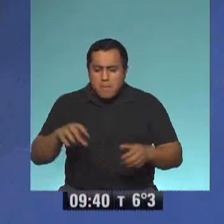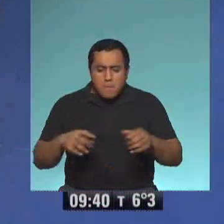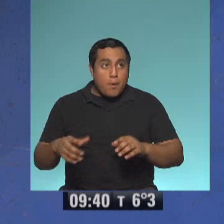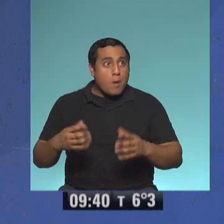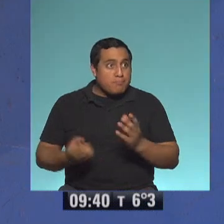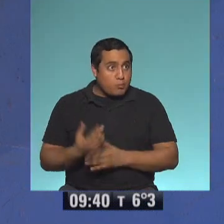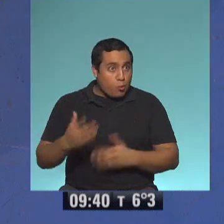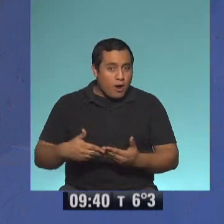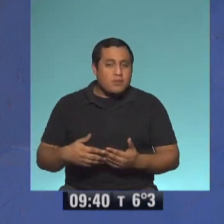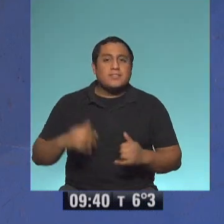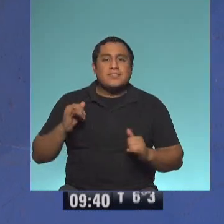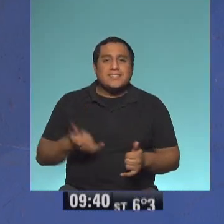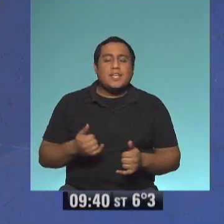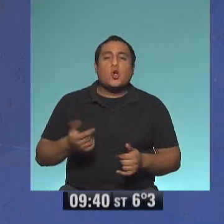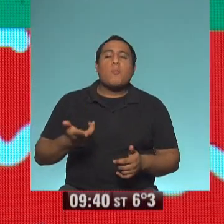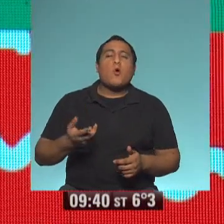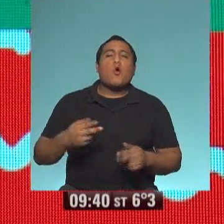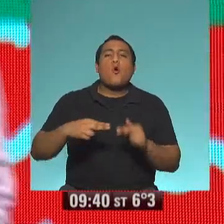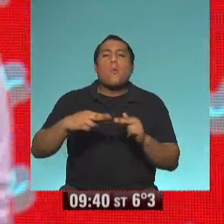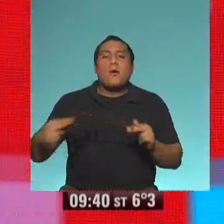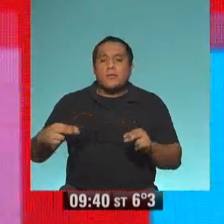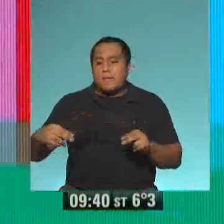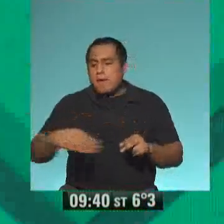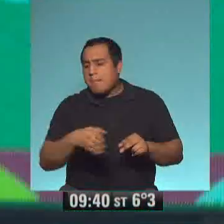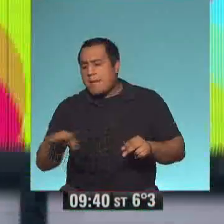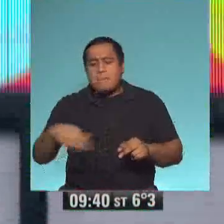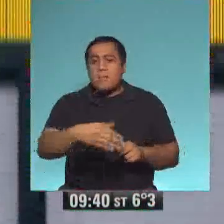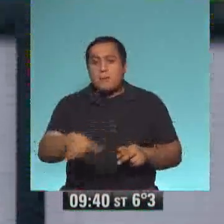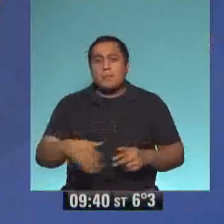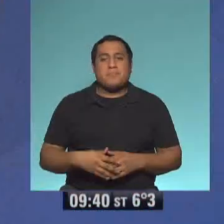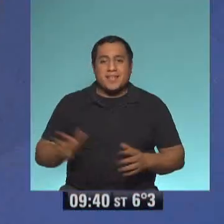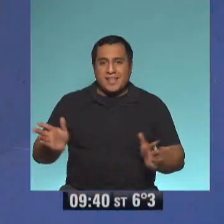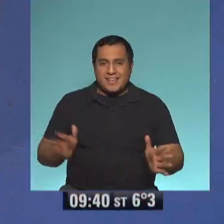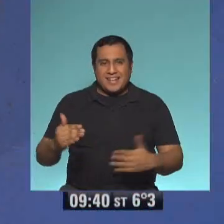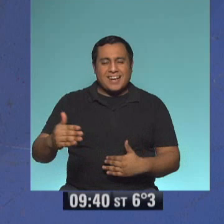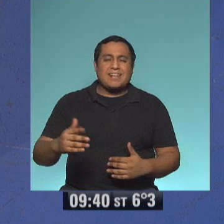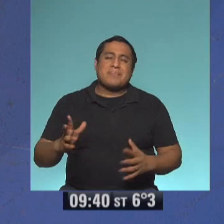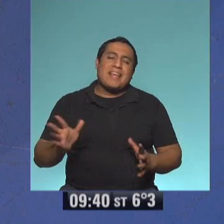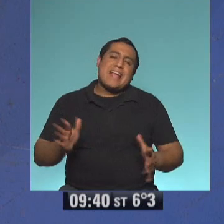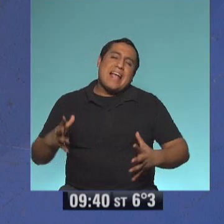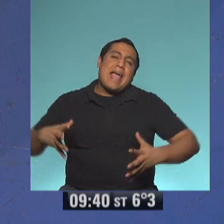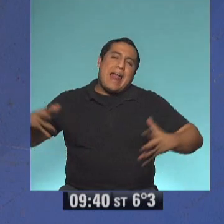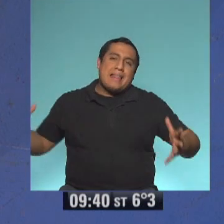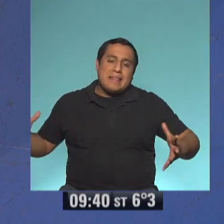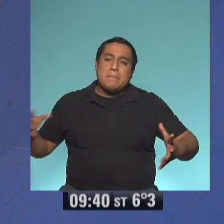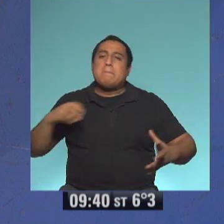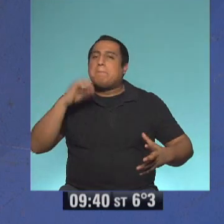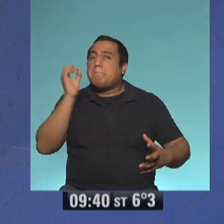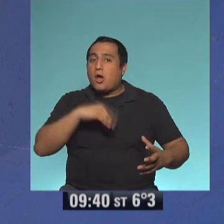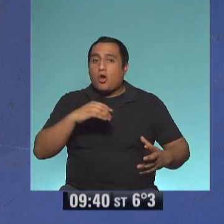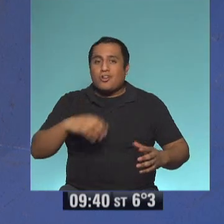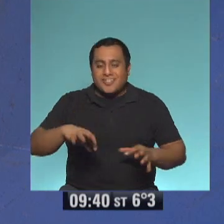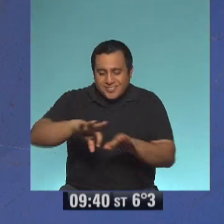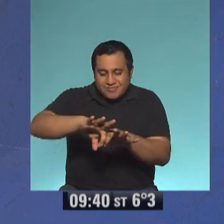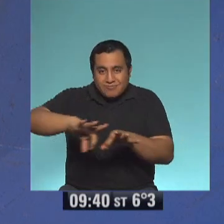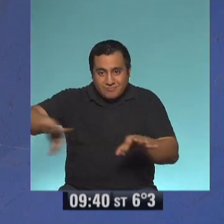a hacer un circuito de puentes. ¡Wow! Que tenemos la caja, ¿se acuerdan que le dijimos una caja grande? Sí. Con los rollitos